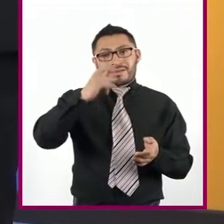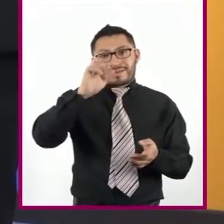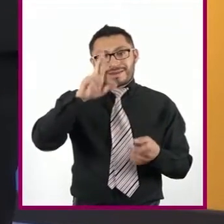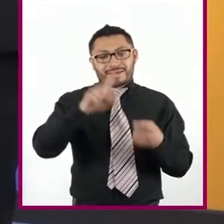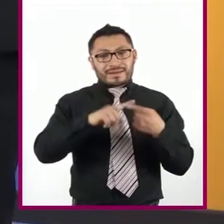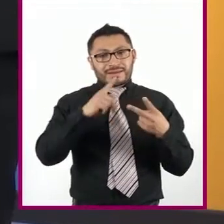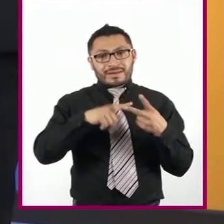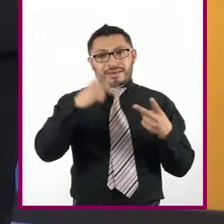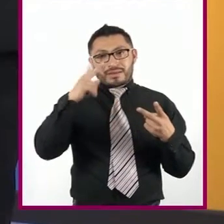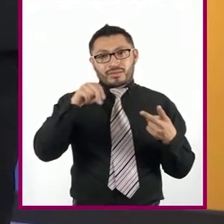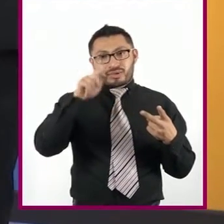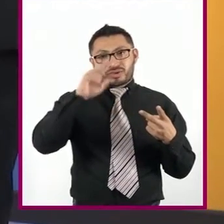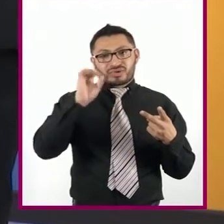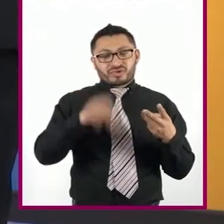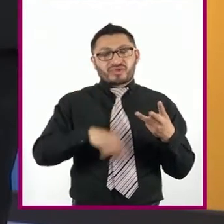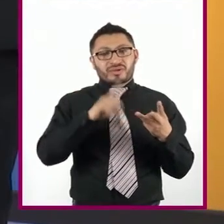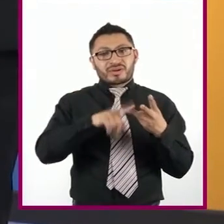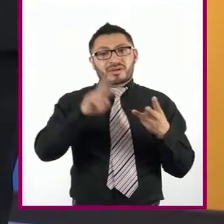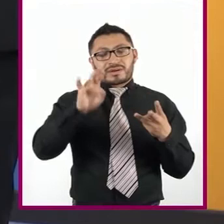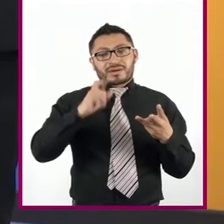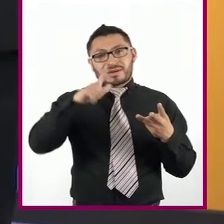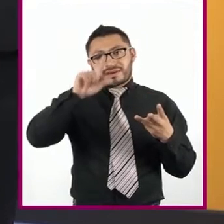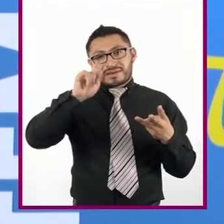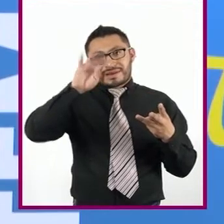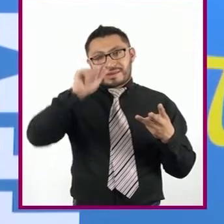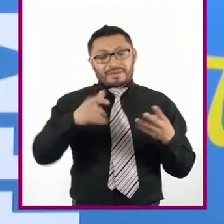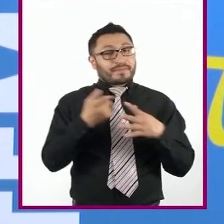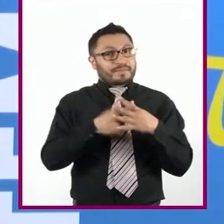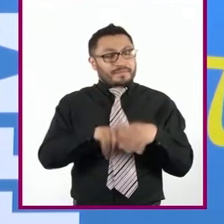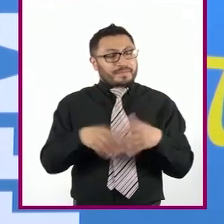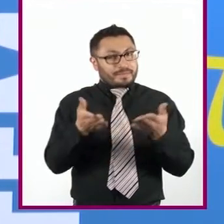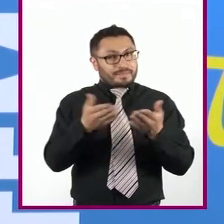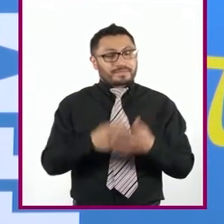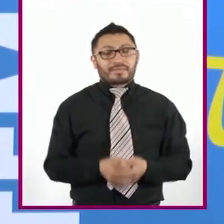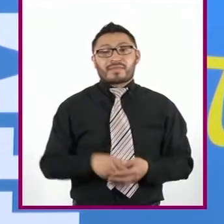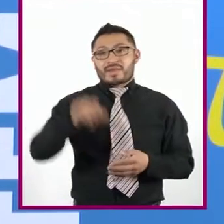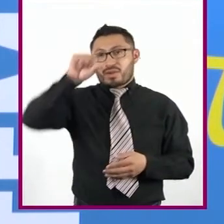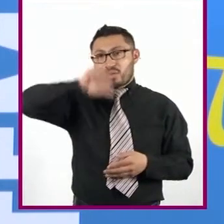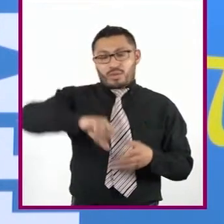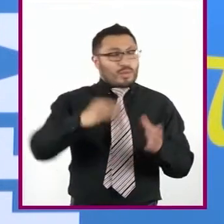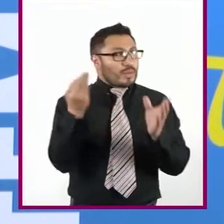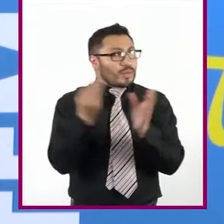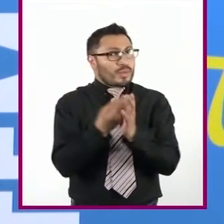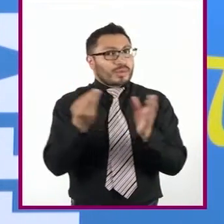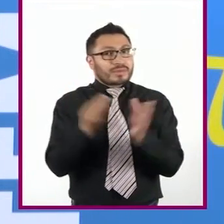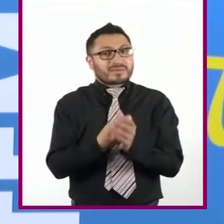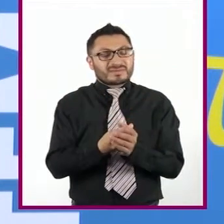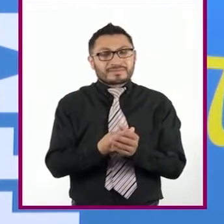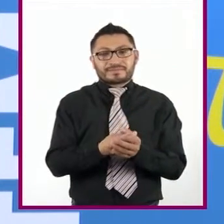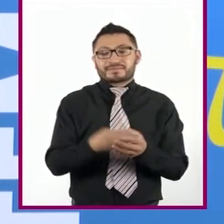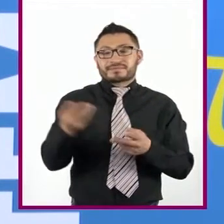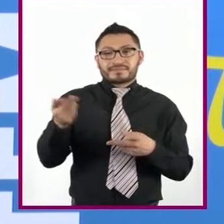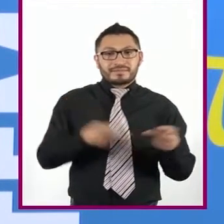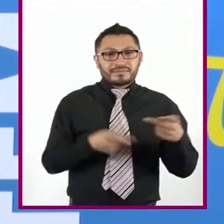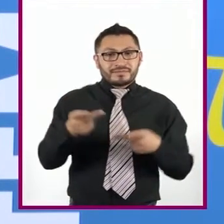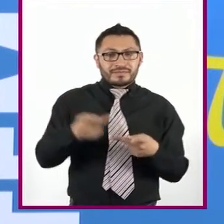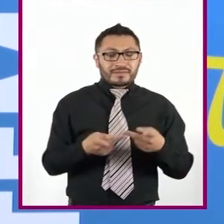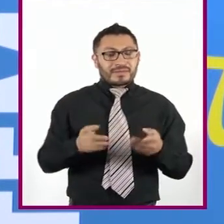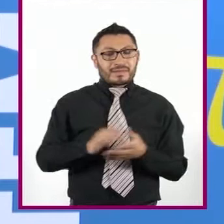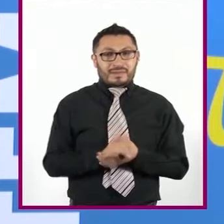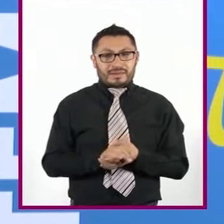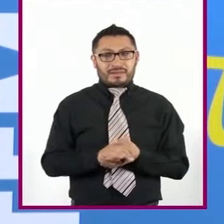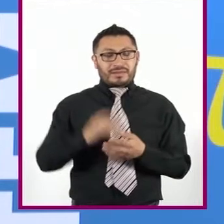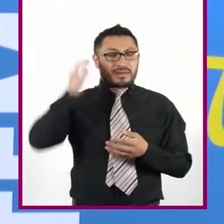y regletas. ¡Comenzamos! En esta sesión iniciaremos analizando qué es la